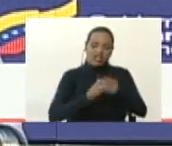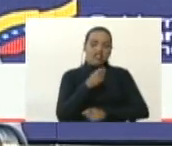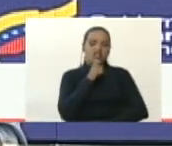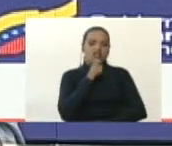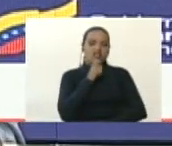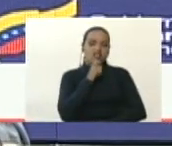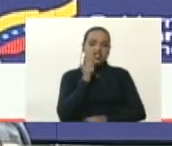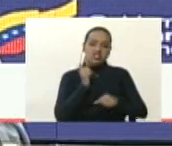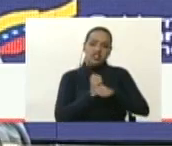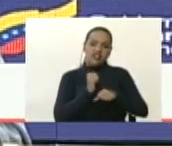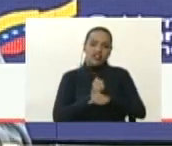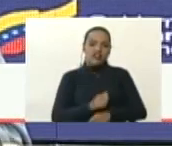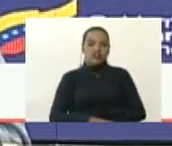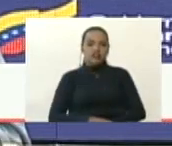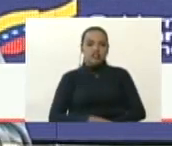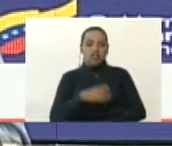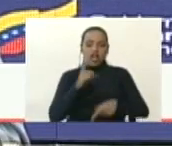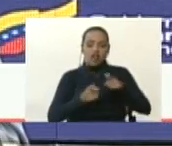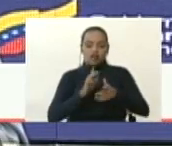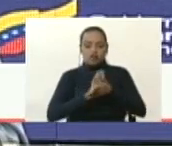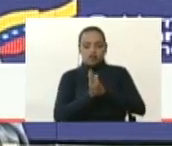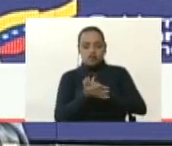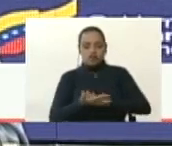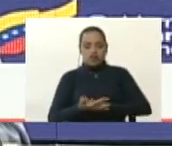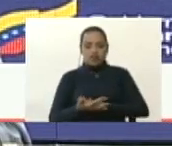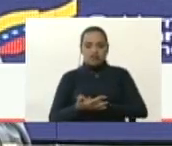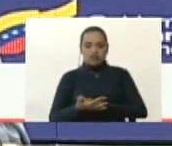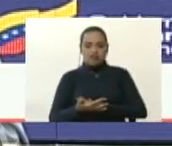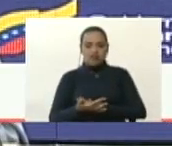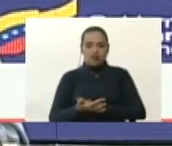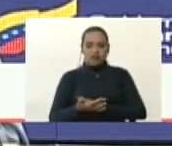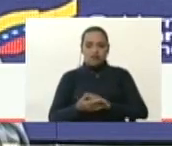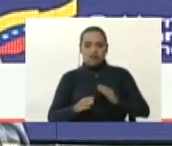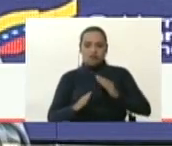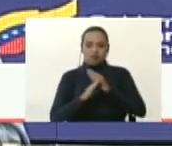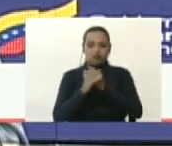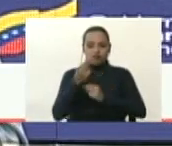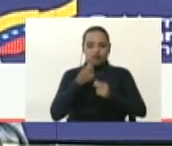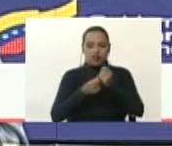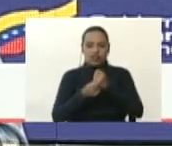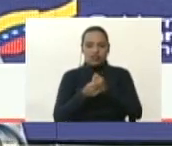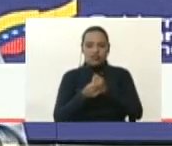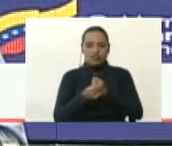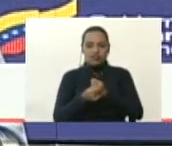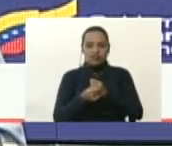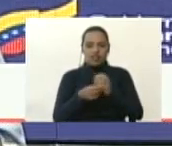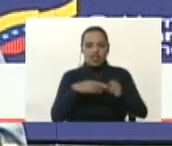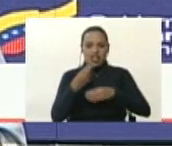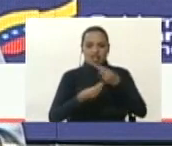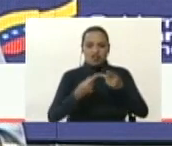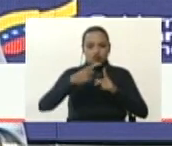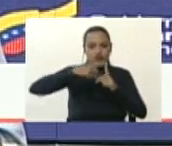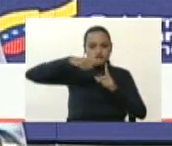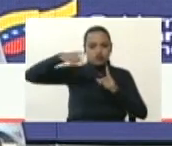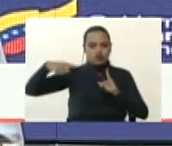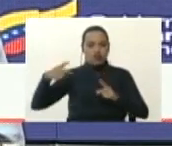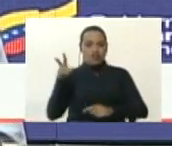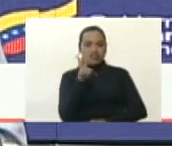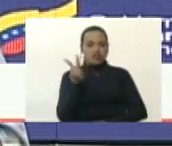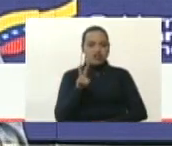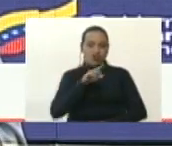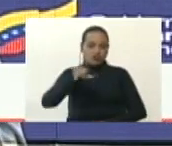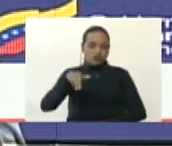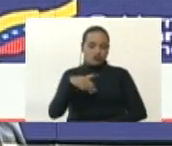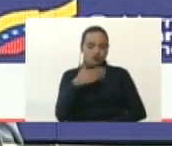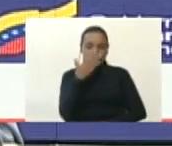¿no? Y que algunos se han dañado producto de esta guerra brutal, criminal, contra el servicio eléctrico que nosotros hemos